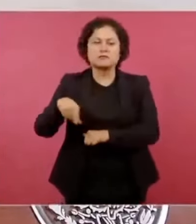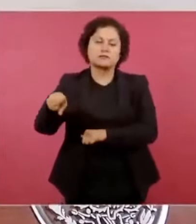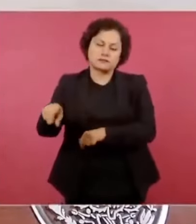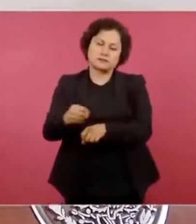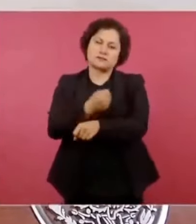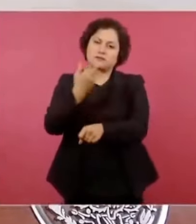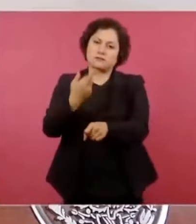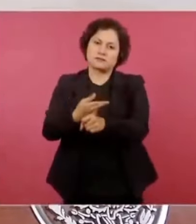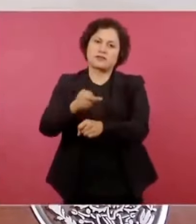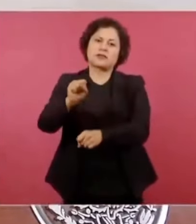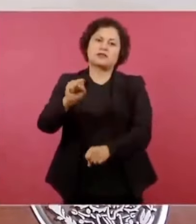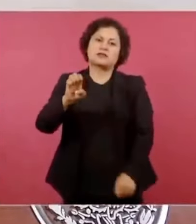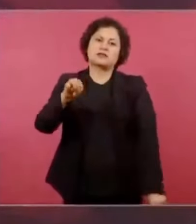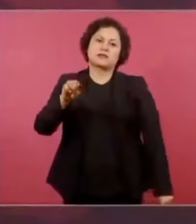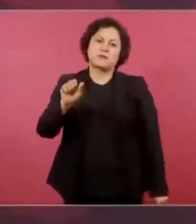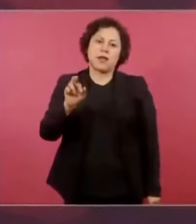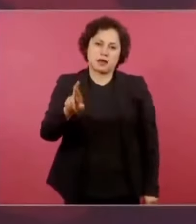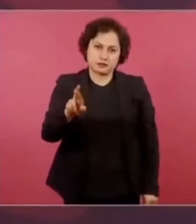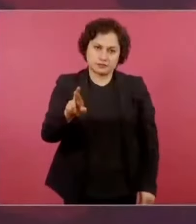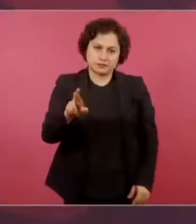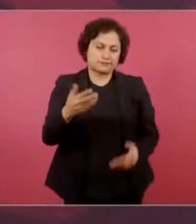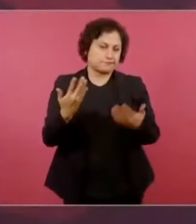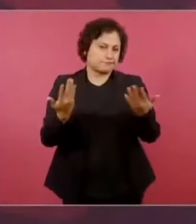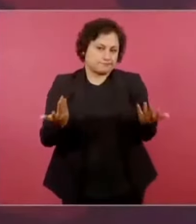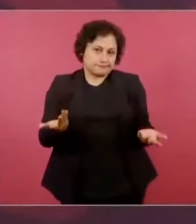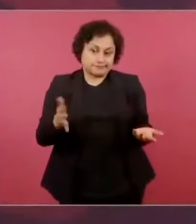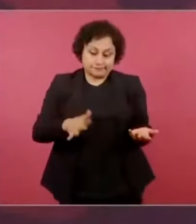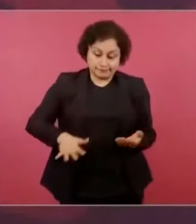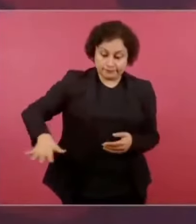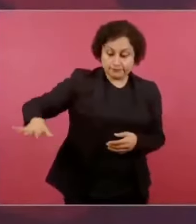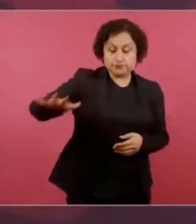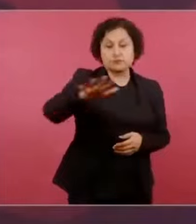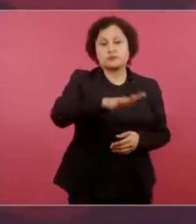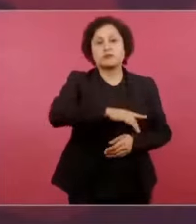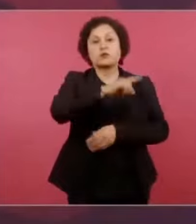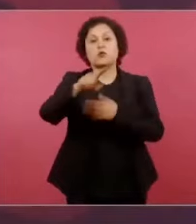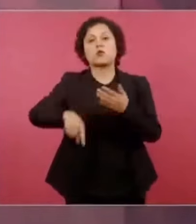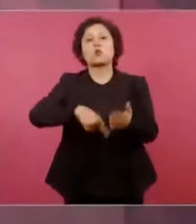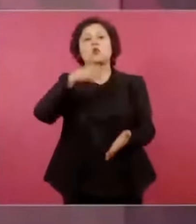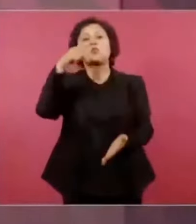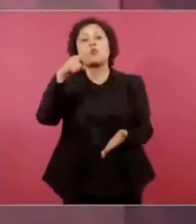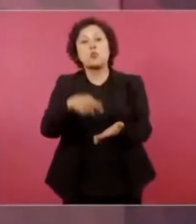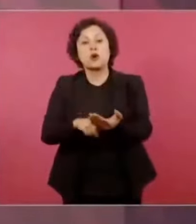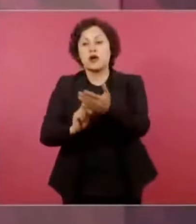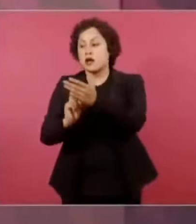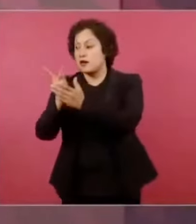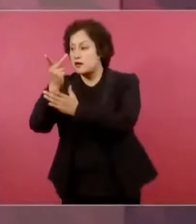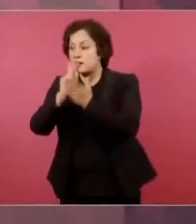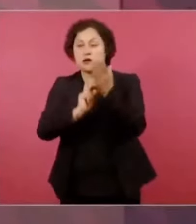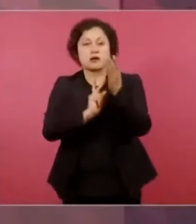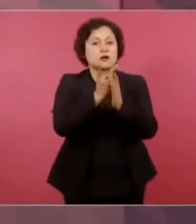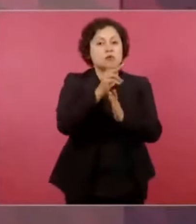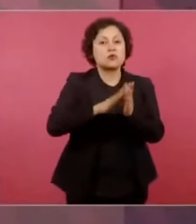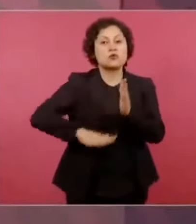Es un espacio ecológico, cultural, tiene su museo.